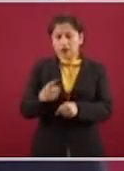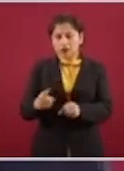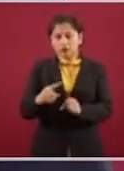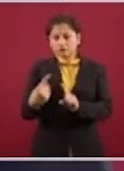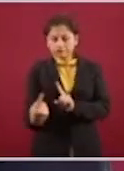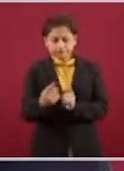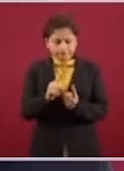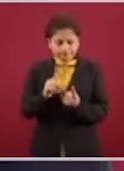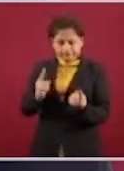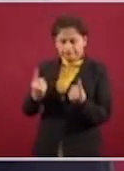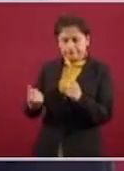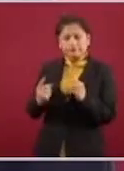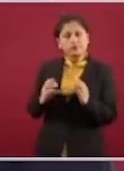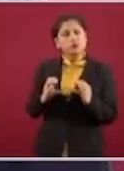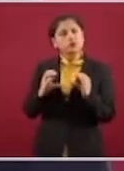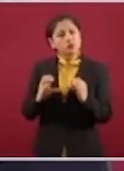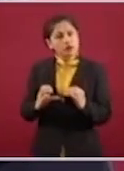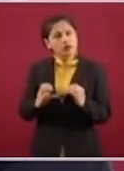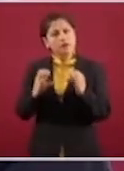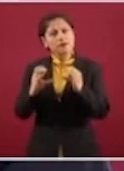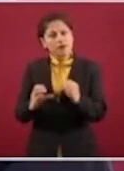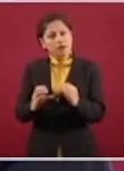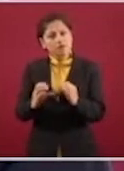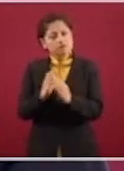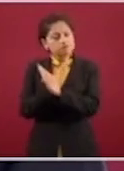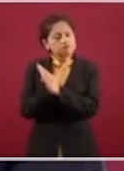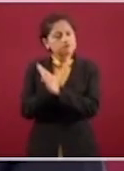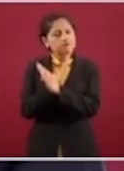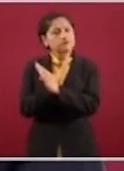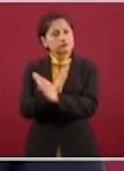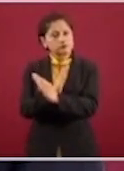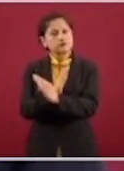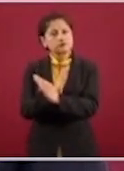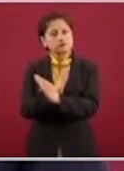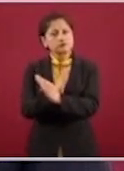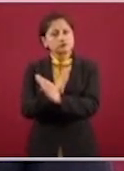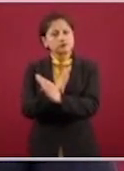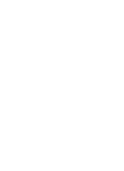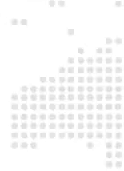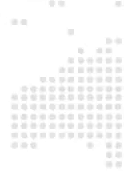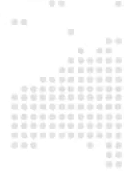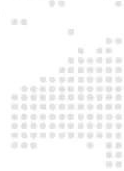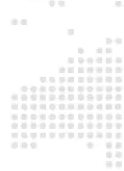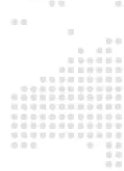O que sigamos contando con la protección familiar.